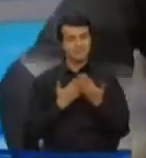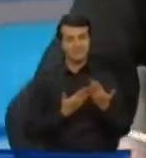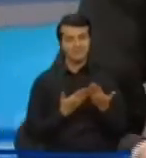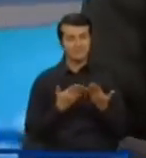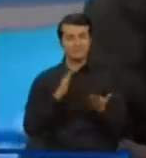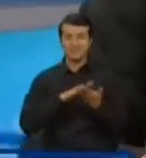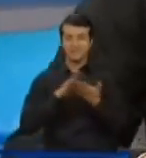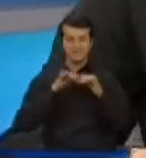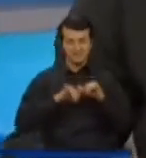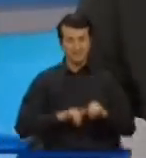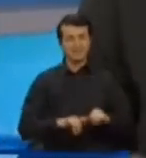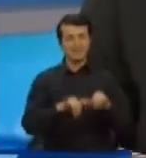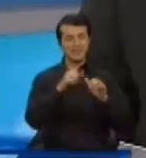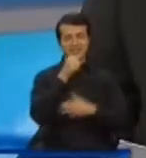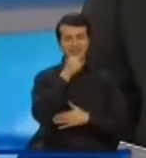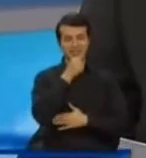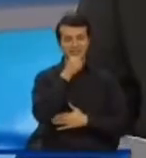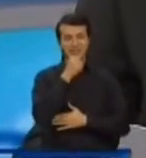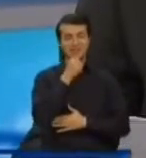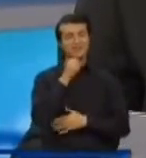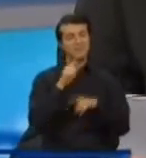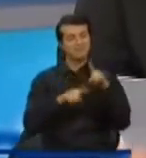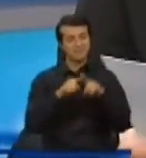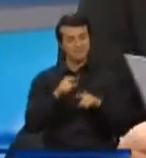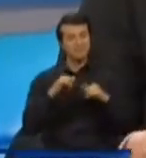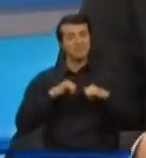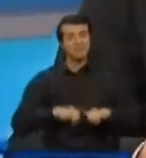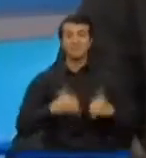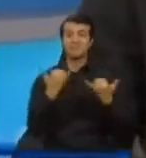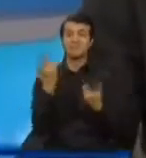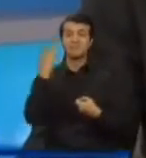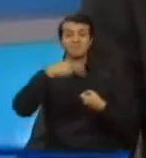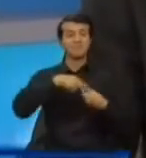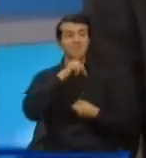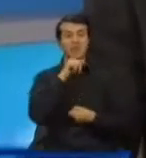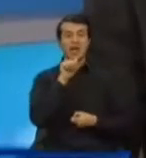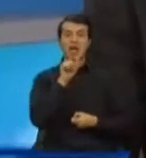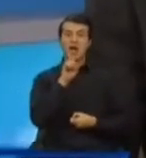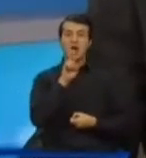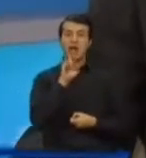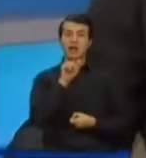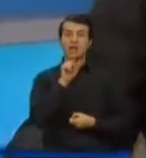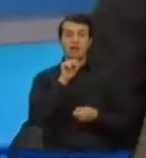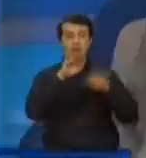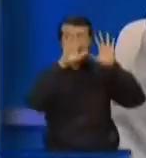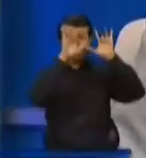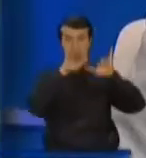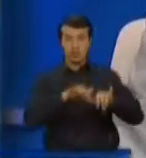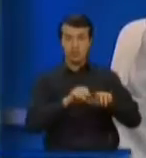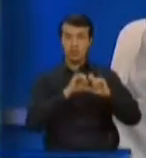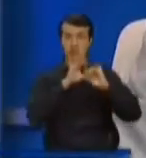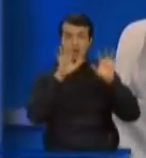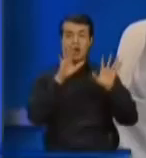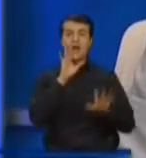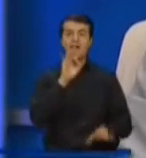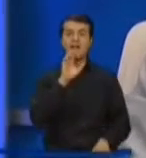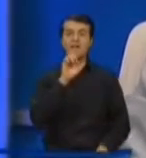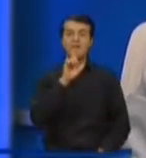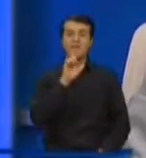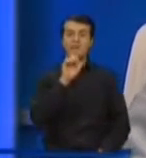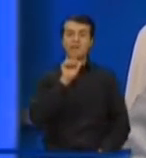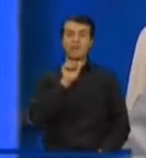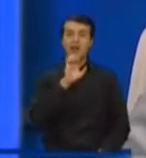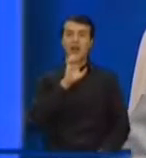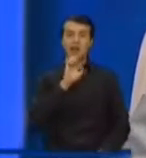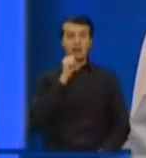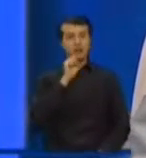Bienvenido, digo, continuamos con Pensamiento Crítico, amigos televidentes. Ya tenemos la presencia de Adrián Bonilla, secretario general de la Flaxo. La verdad es que hace tiempo